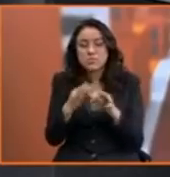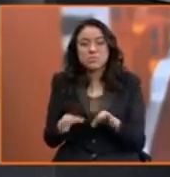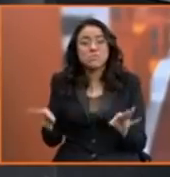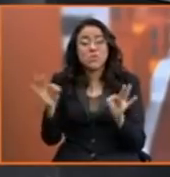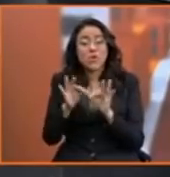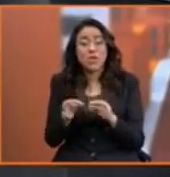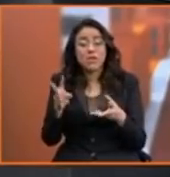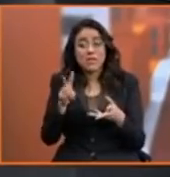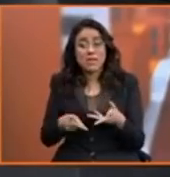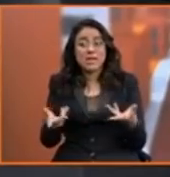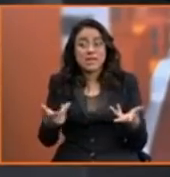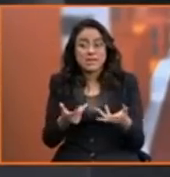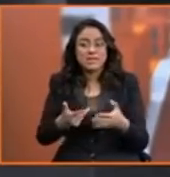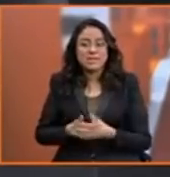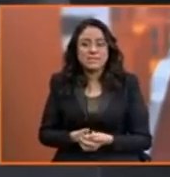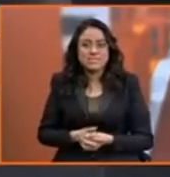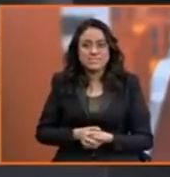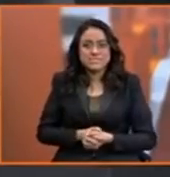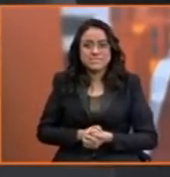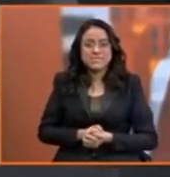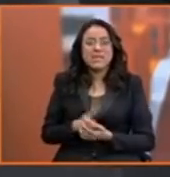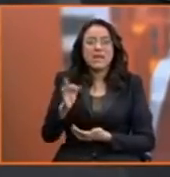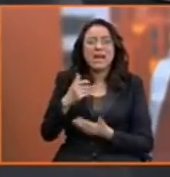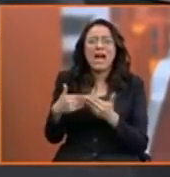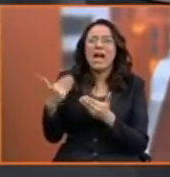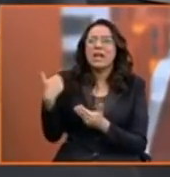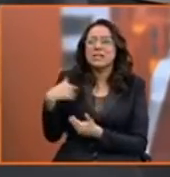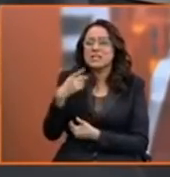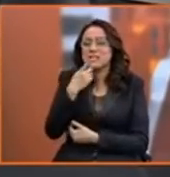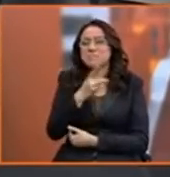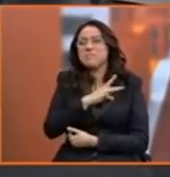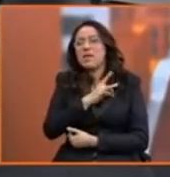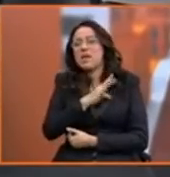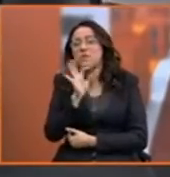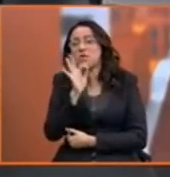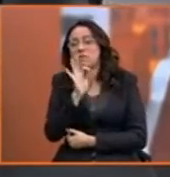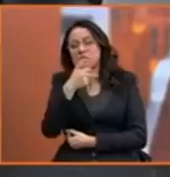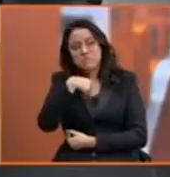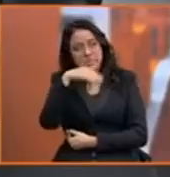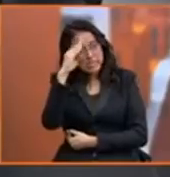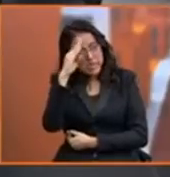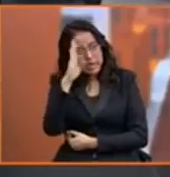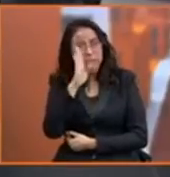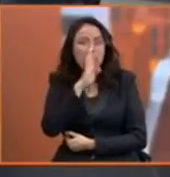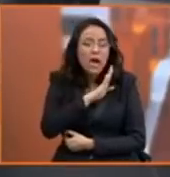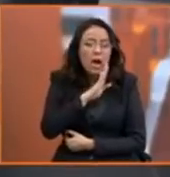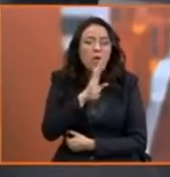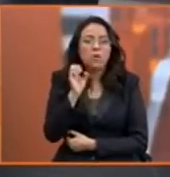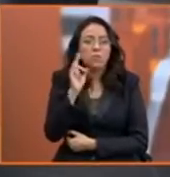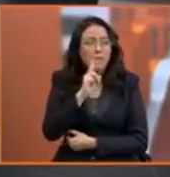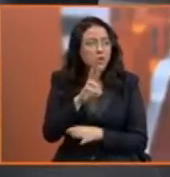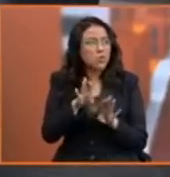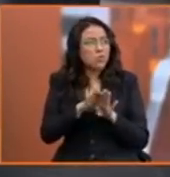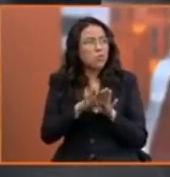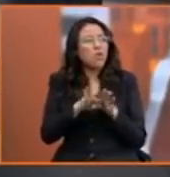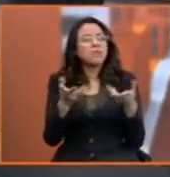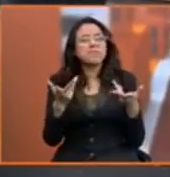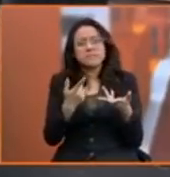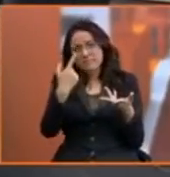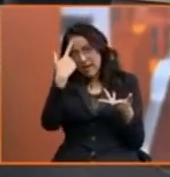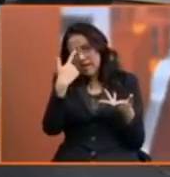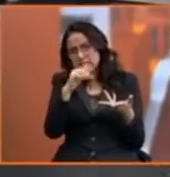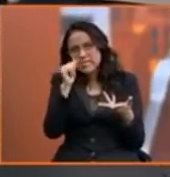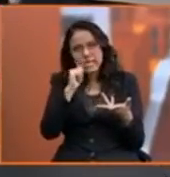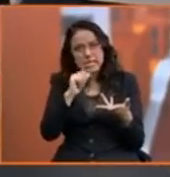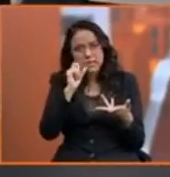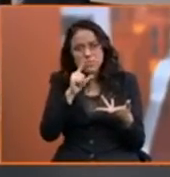sí. A lo mejor en el pasado pues se daba un poco de miedo, a lo mejor qué van a pensar o cómo se deben abordar para llegar